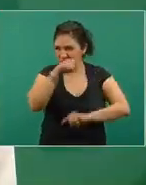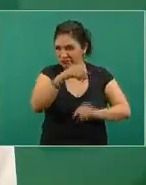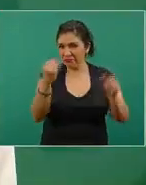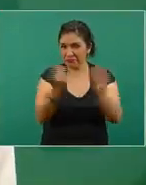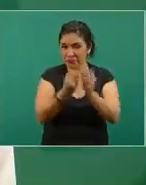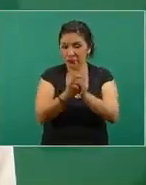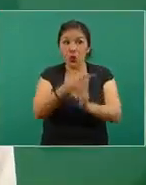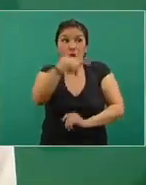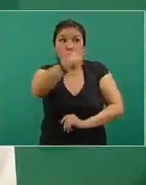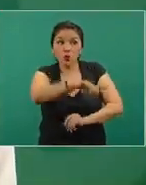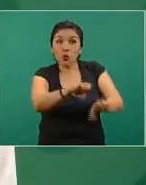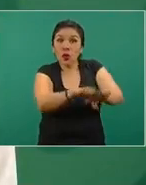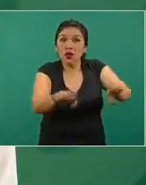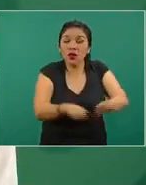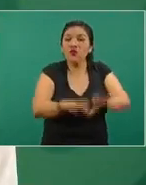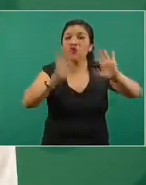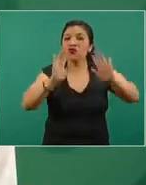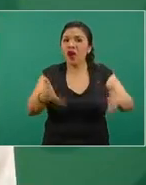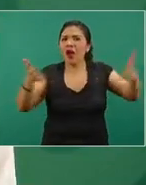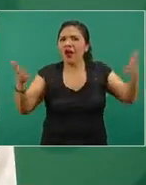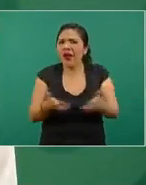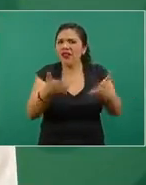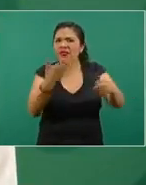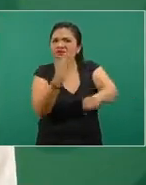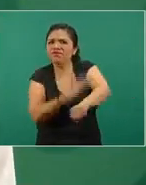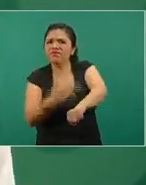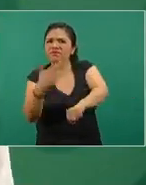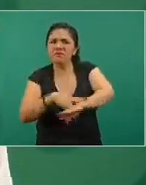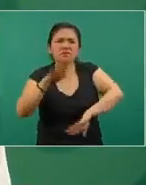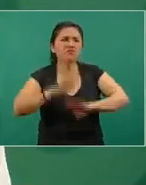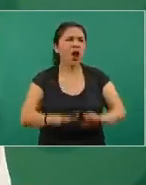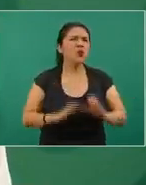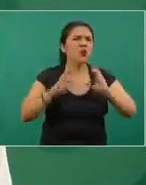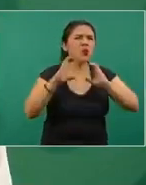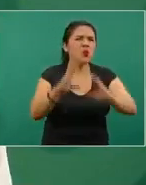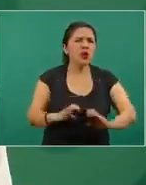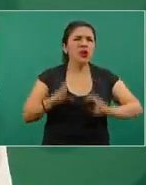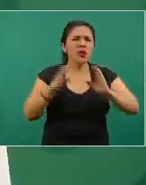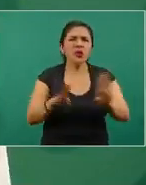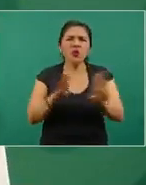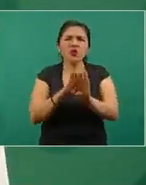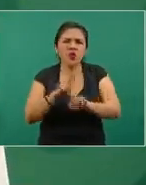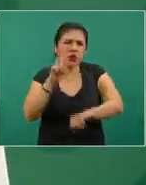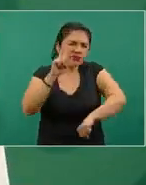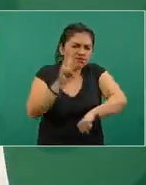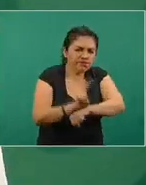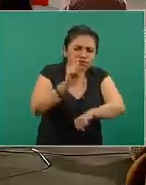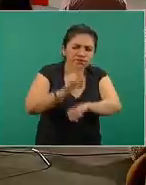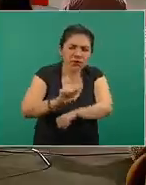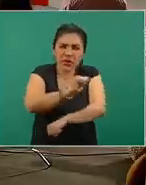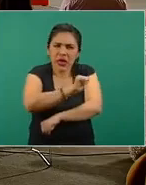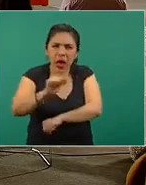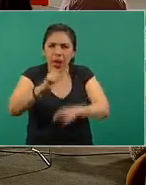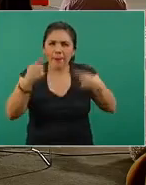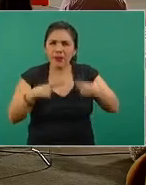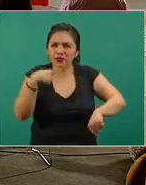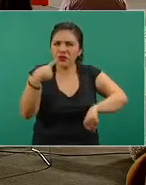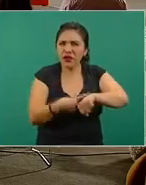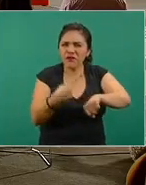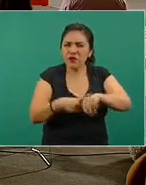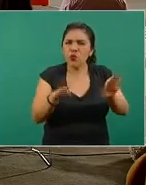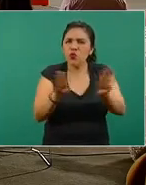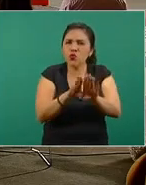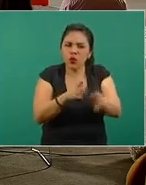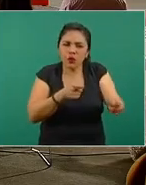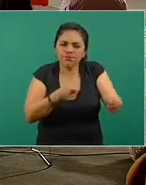él y su equipo han desarrollado una muy cuidadosa seguimiento de los pacientes y protocolos precisamente